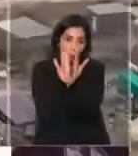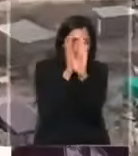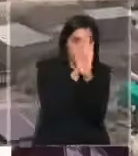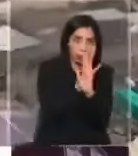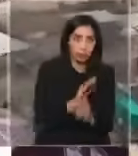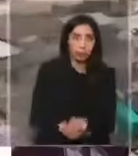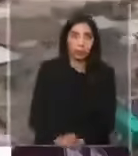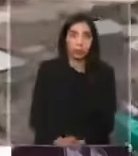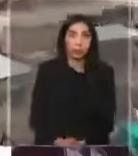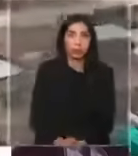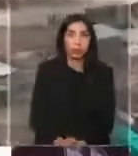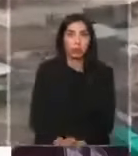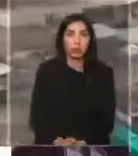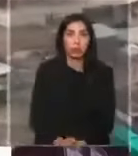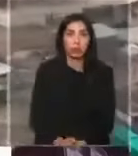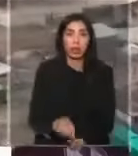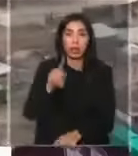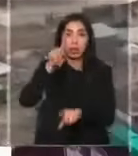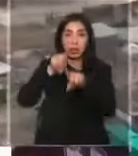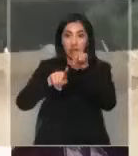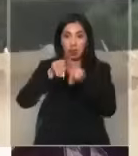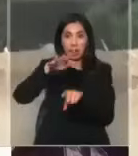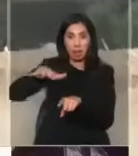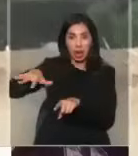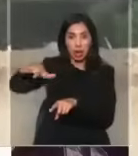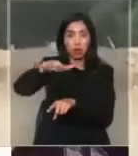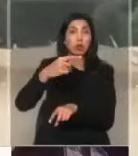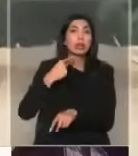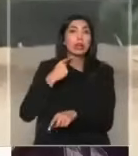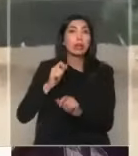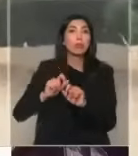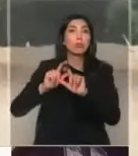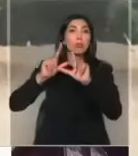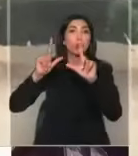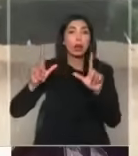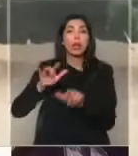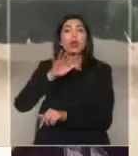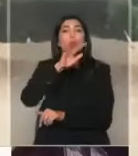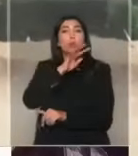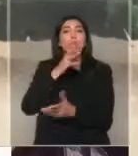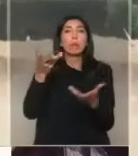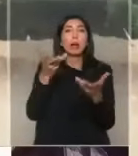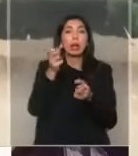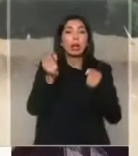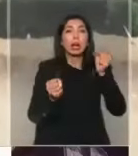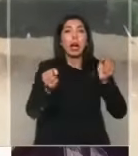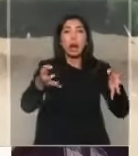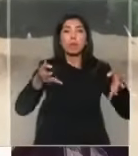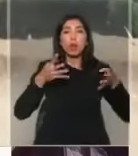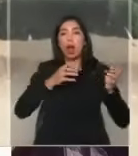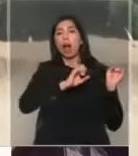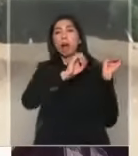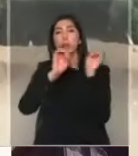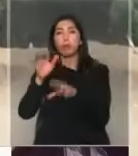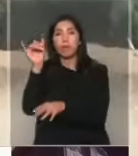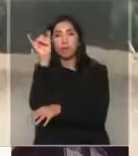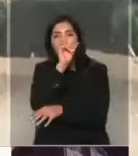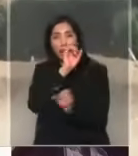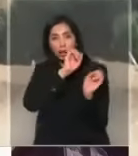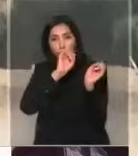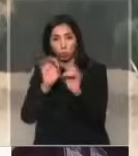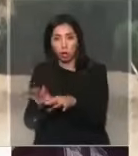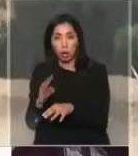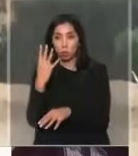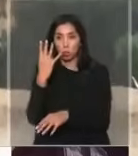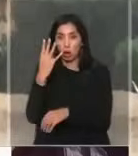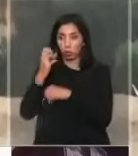La usurpación de una parte de este terreno en Quilpué, que es utilizado para la descarga de escombros y basura, fue lo que motivó hace ya